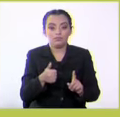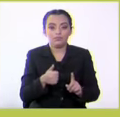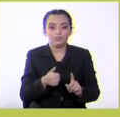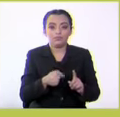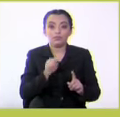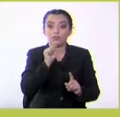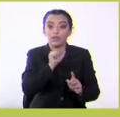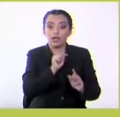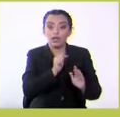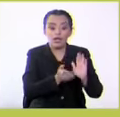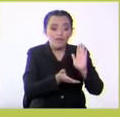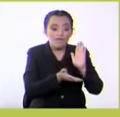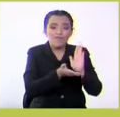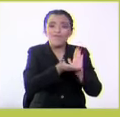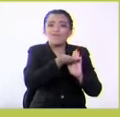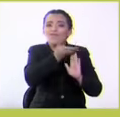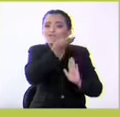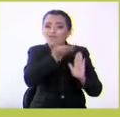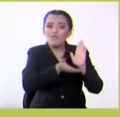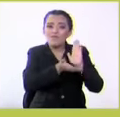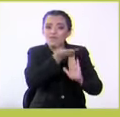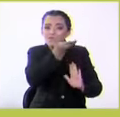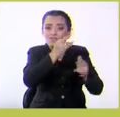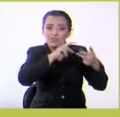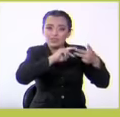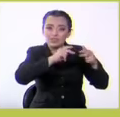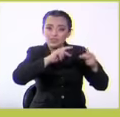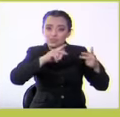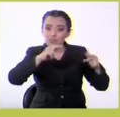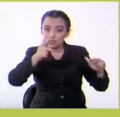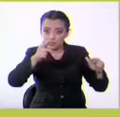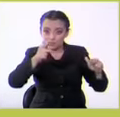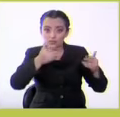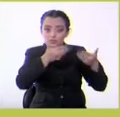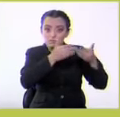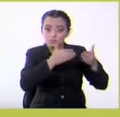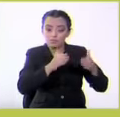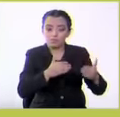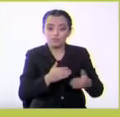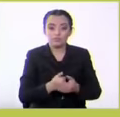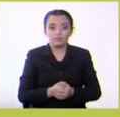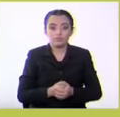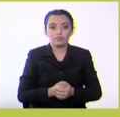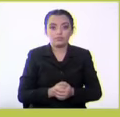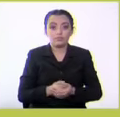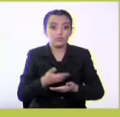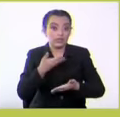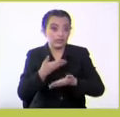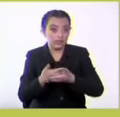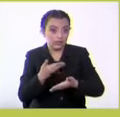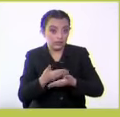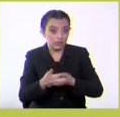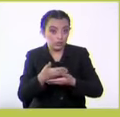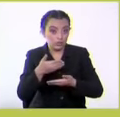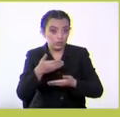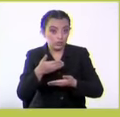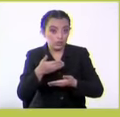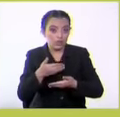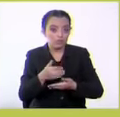que aumenta la variabilidad genética, selección sexual, selección